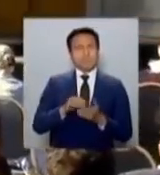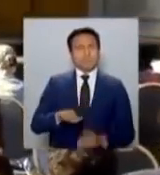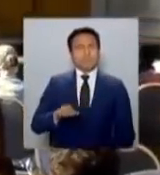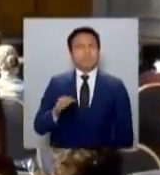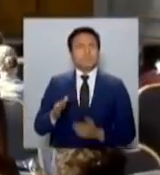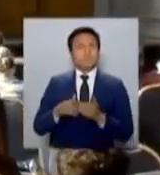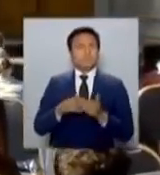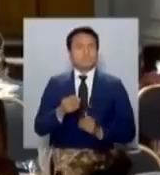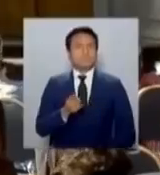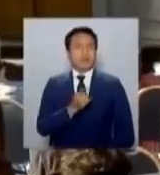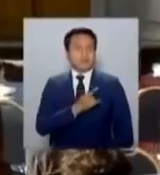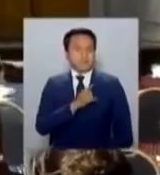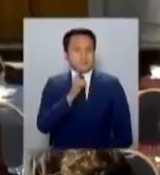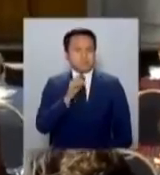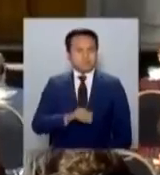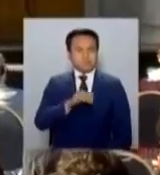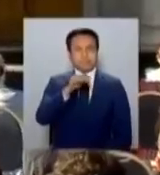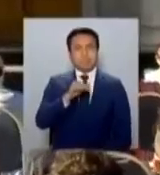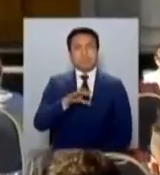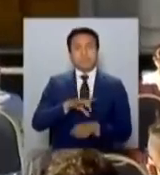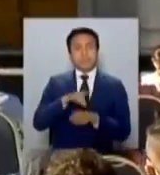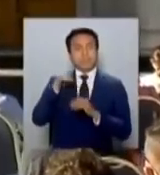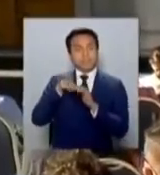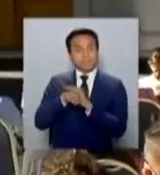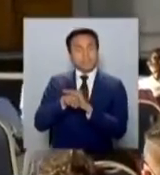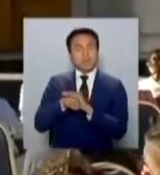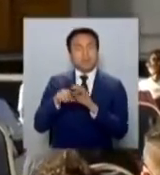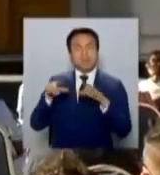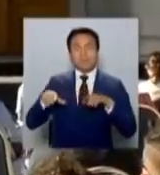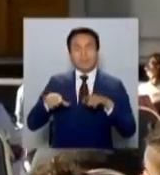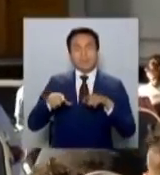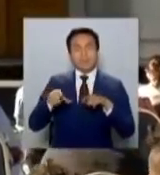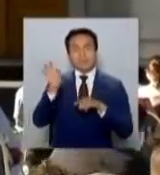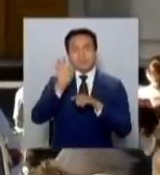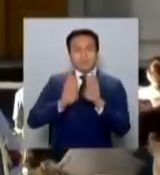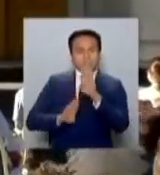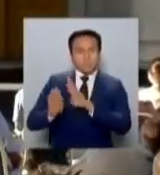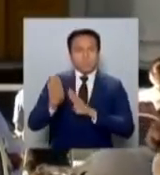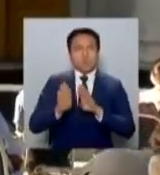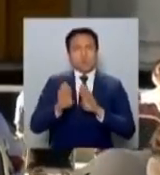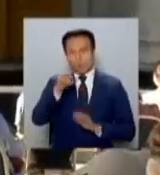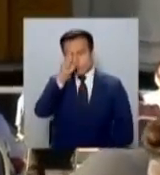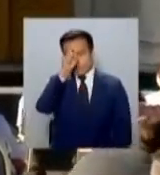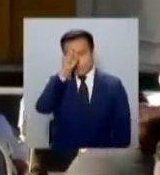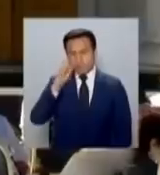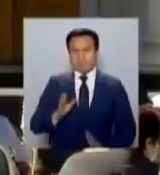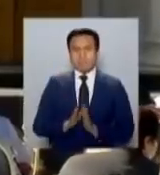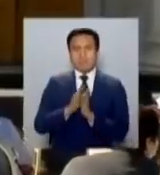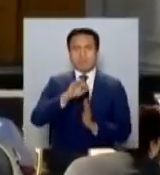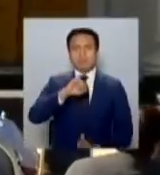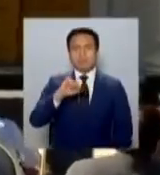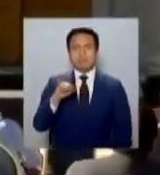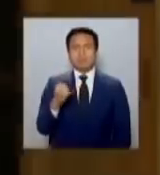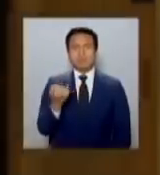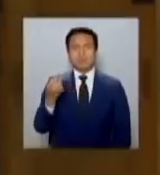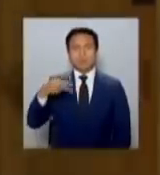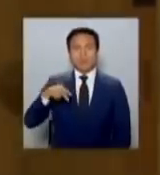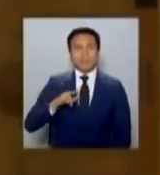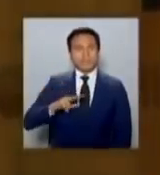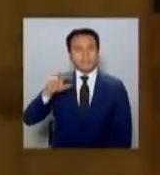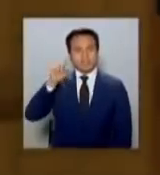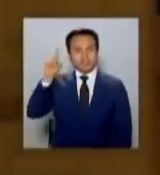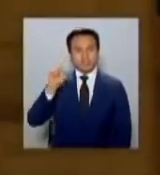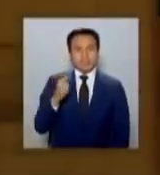Baquedano. En la Araucanía dijo hay sectores reducidos que pareciera que les beneficia el conflicto, y si Y bien, no entregó más detalles a pesar de que se le